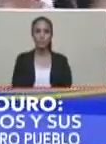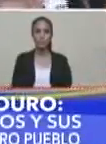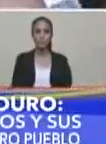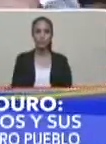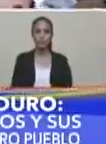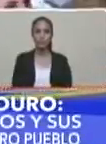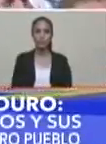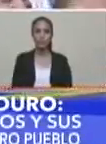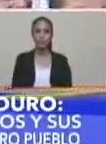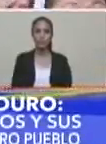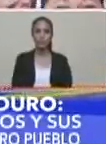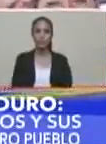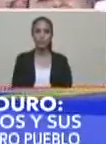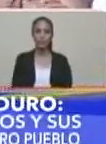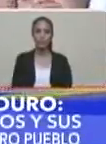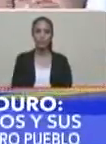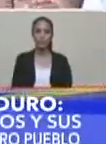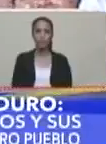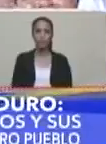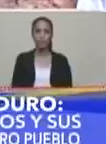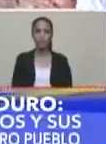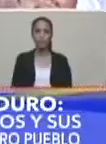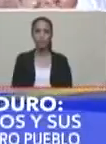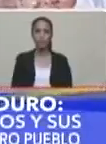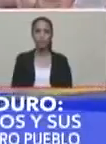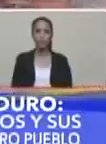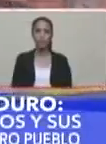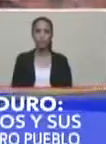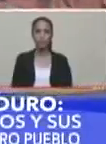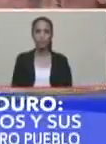No había terminado la frase y pegaron un grito y dije...